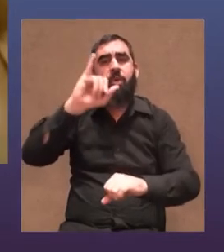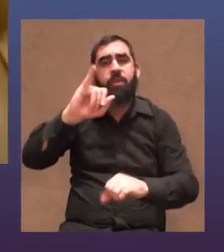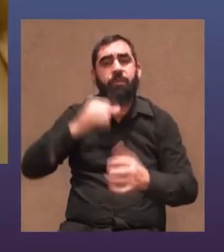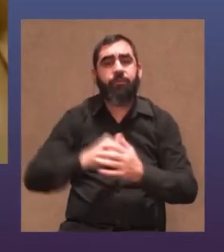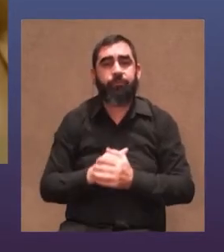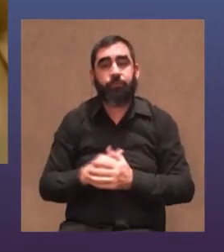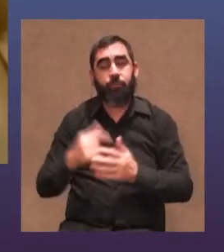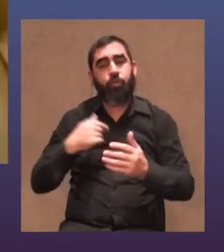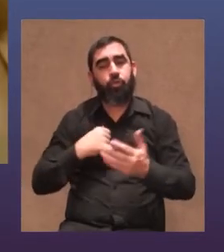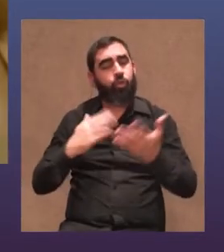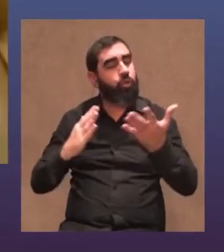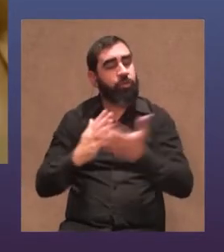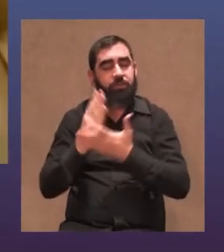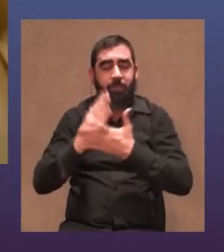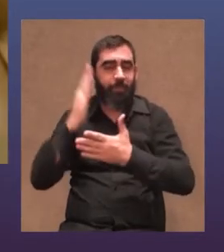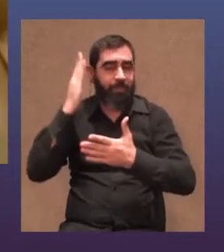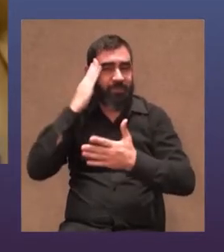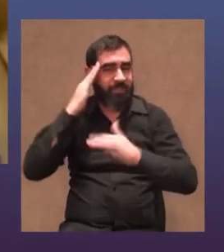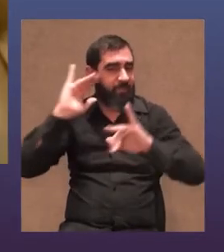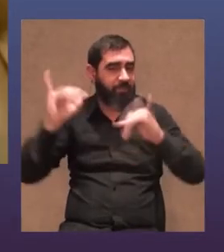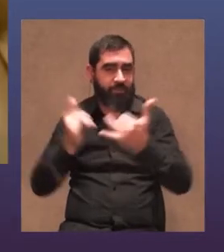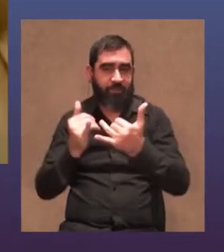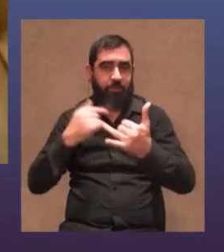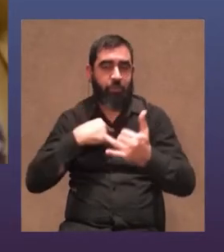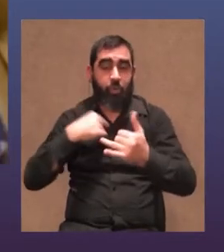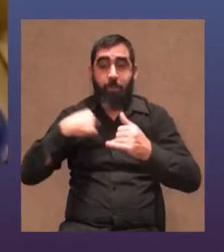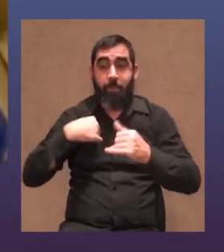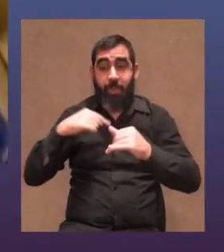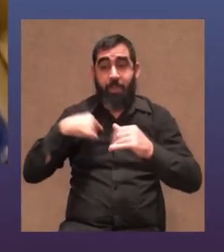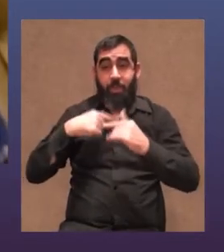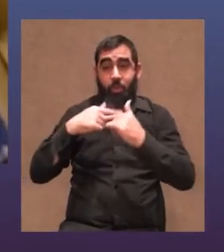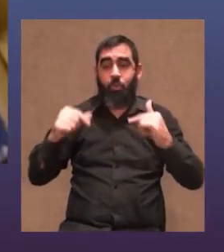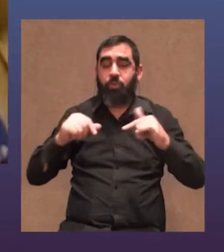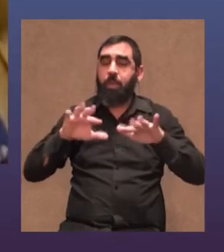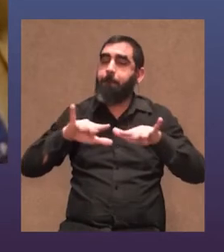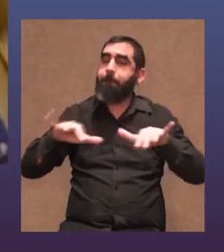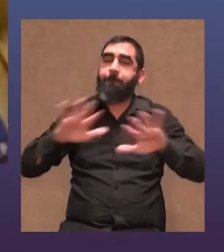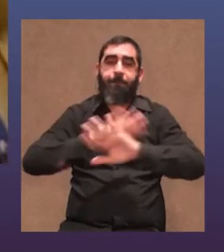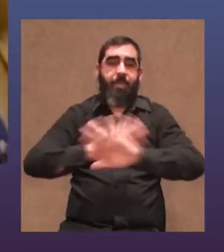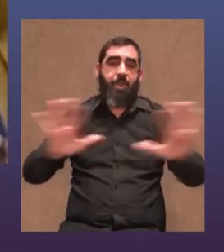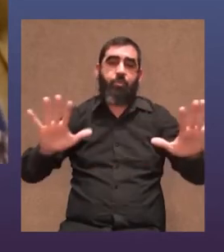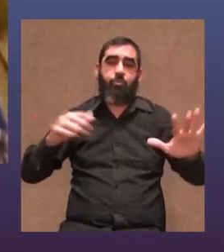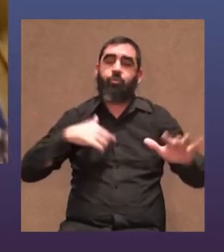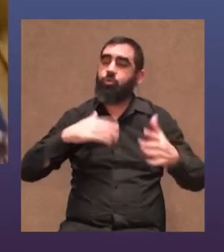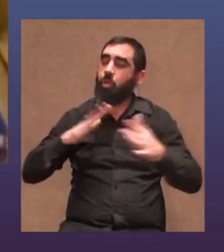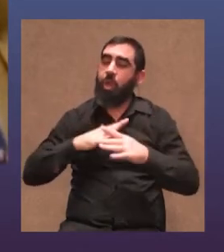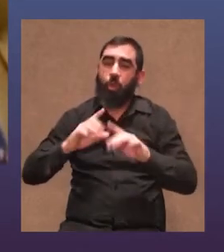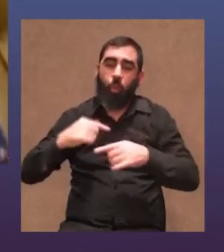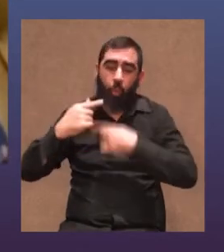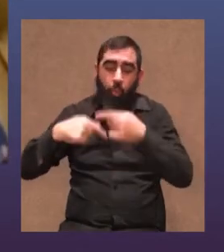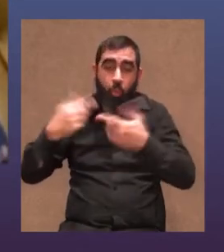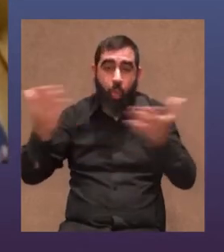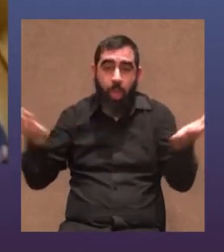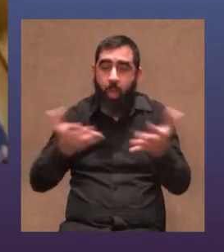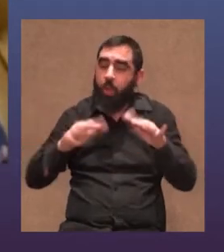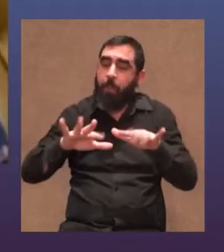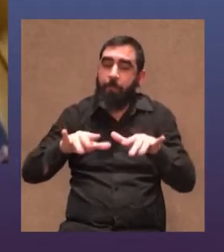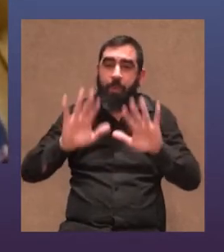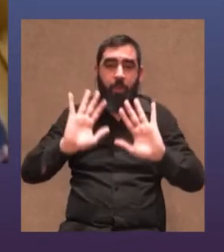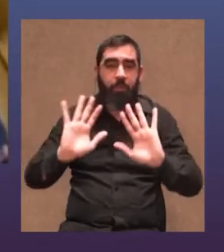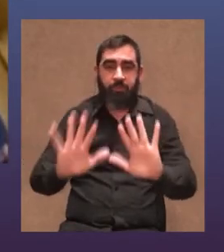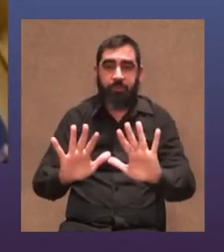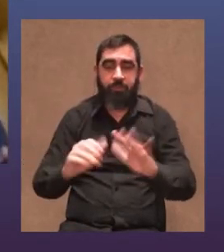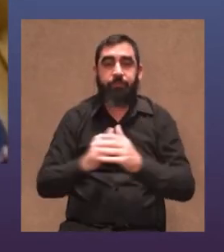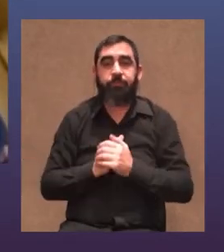Yo siempre tuve claro. Para mí el instrumento era el piano. Es el instrumento que sigue siendo. Claro.